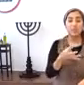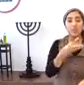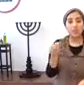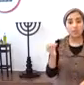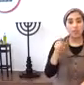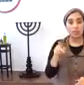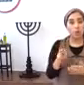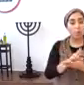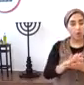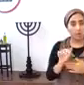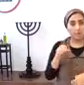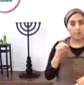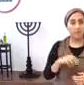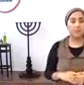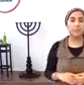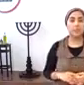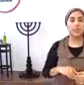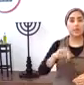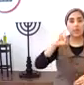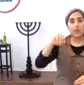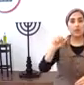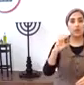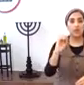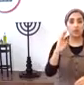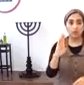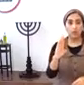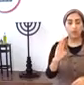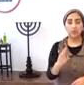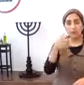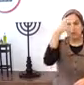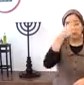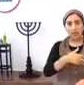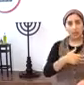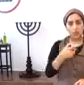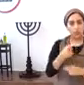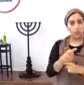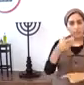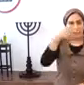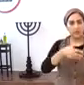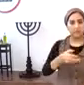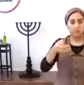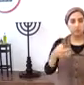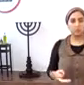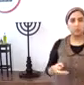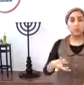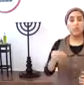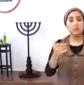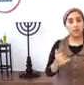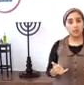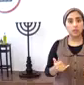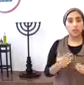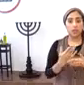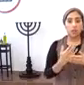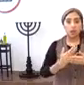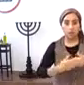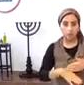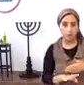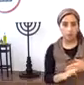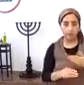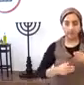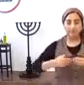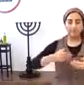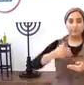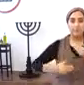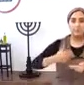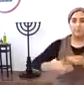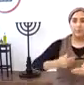Y fue Kadosh. Jacob. Fue un hombre íntegro. Ahora, el nacimiento en